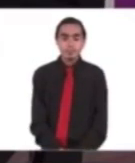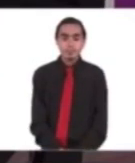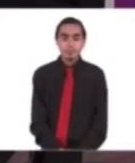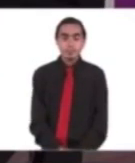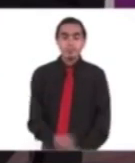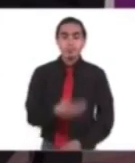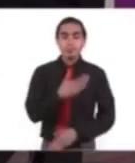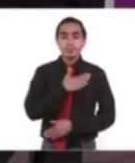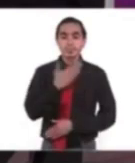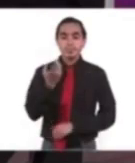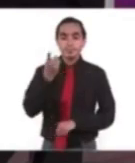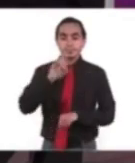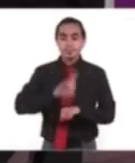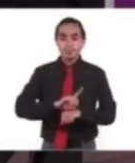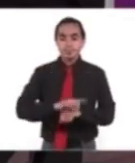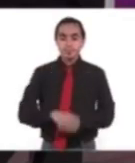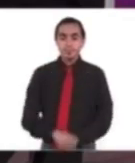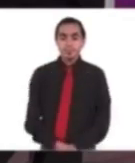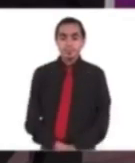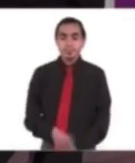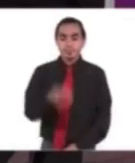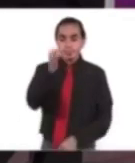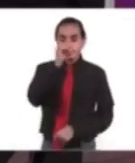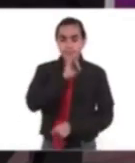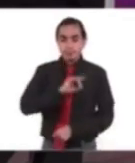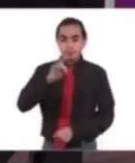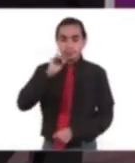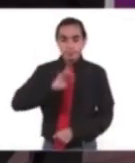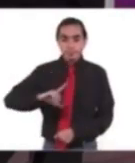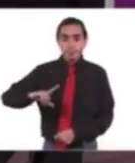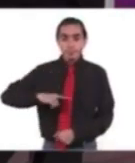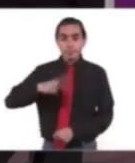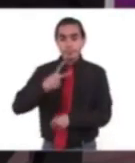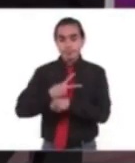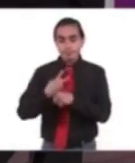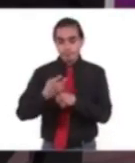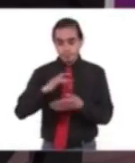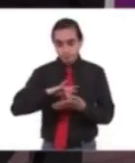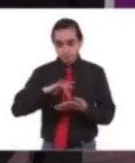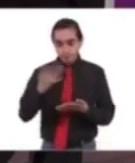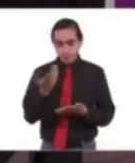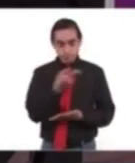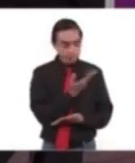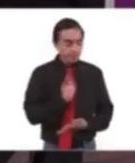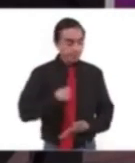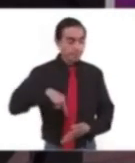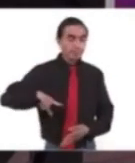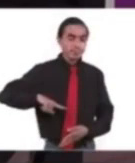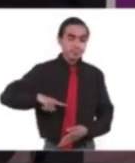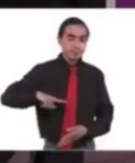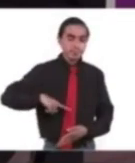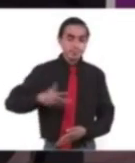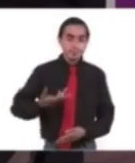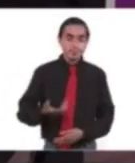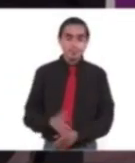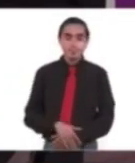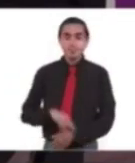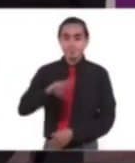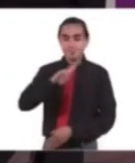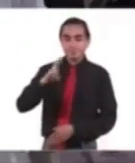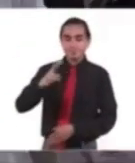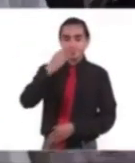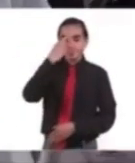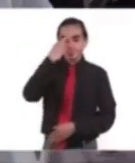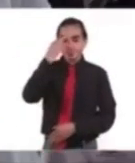Muy buenos días, jefa de gobierno. Muchas gracias por la invitación. Gobernador, amigo, recuerdo esa anécdota del